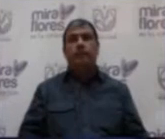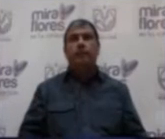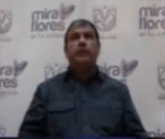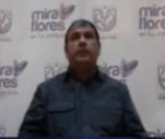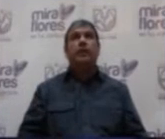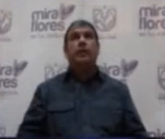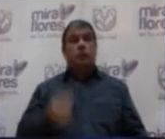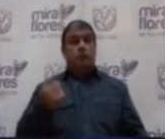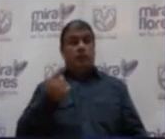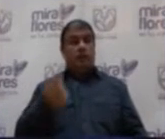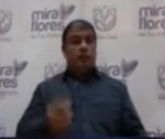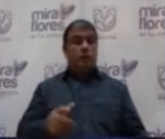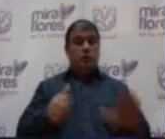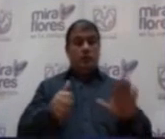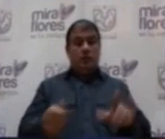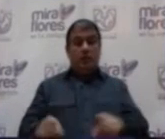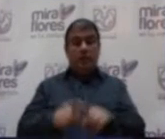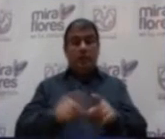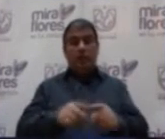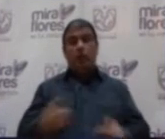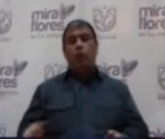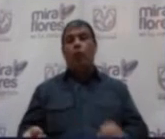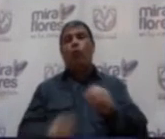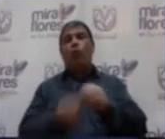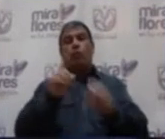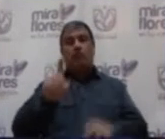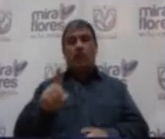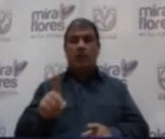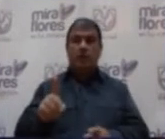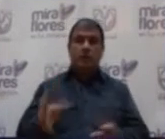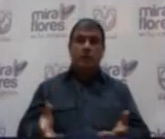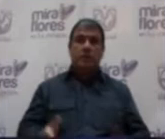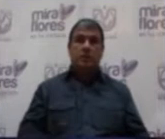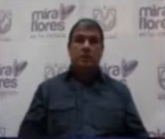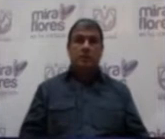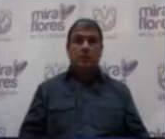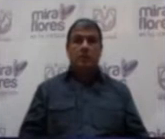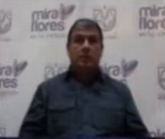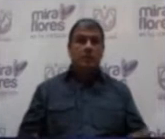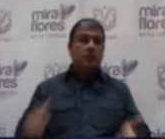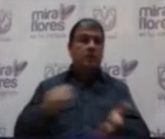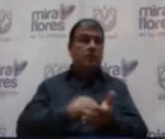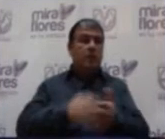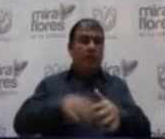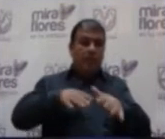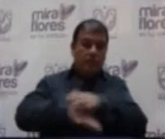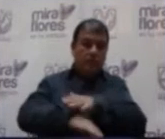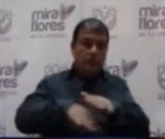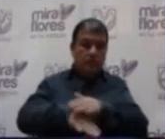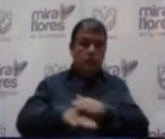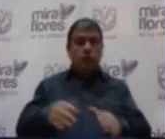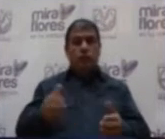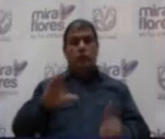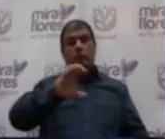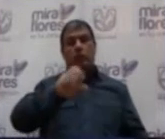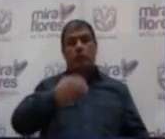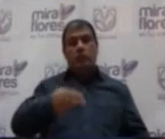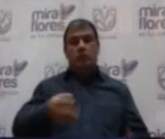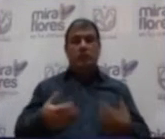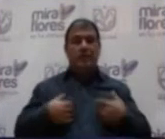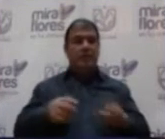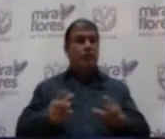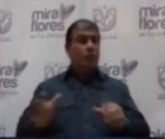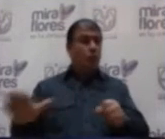Y no solamente son seis, sino también tienen uno más que es donde es el ingreso a su estacionamiento, a su cochera. Usted tiene